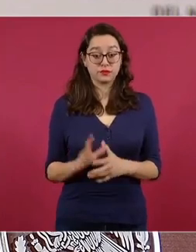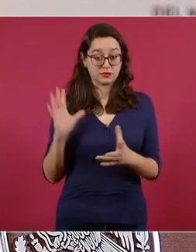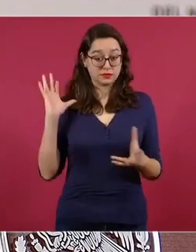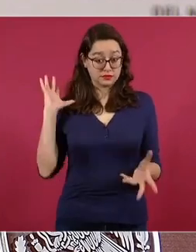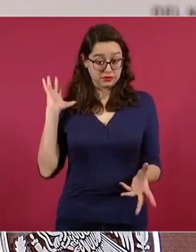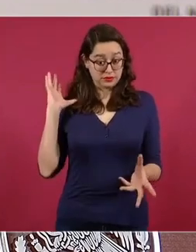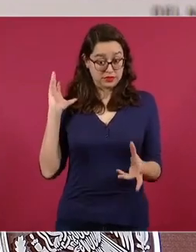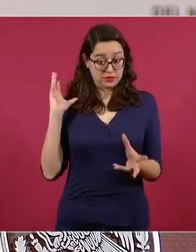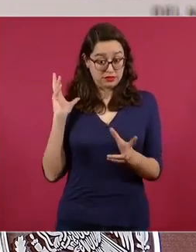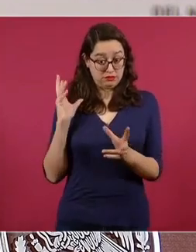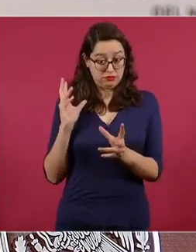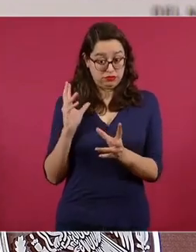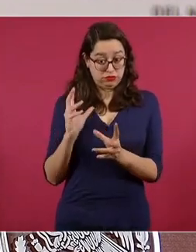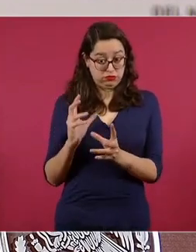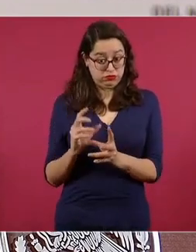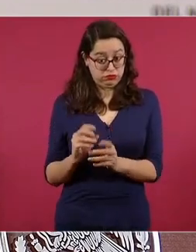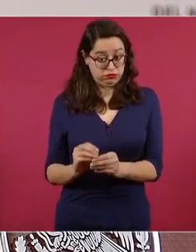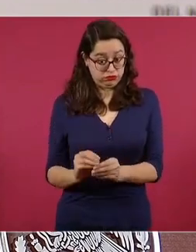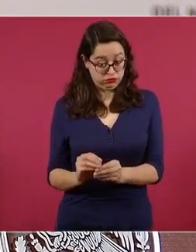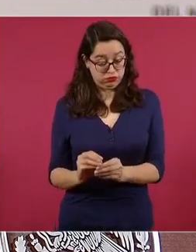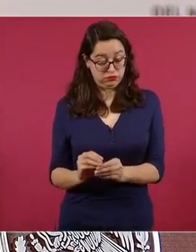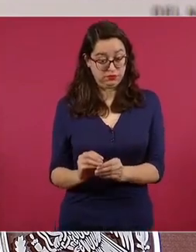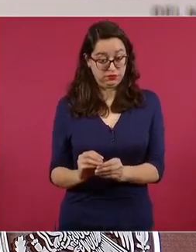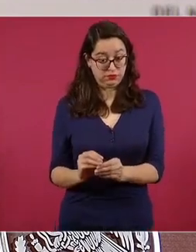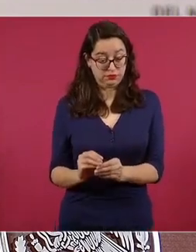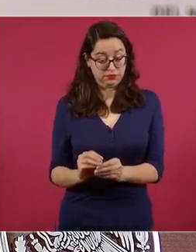de hablar de estos años,